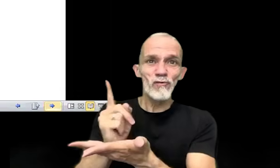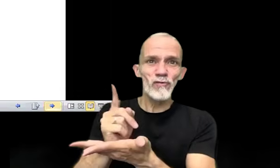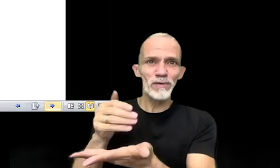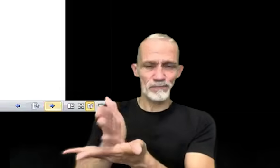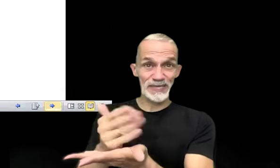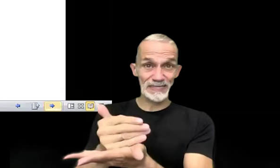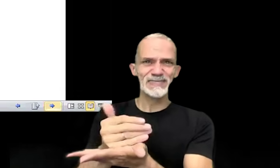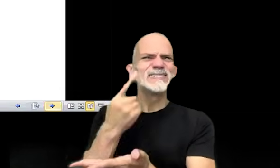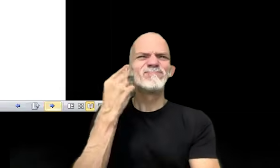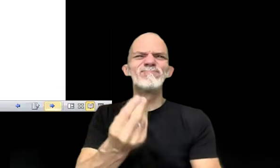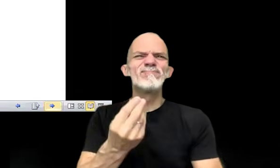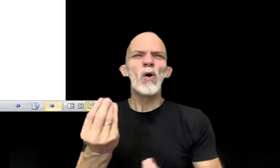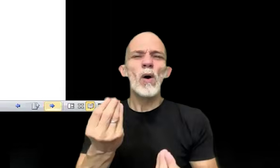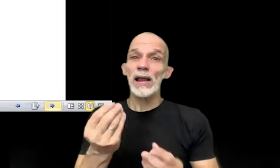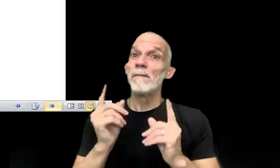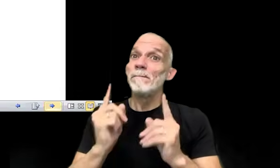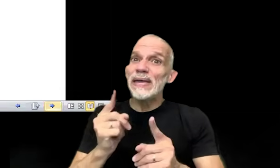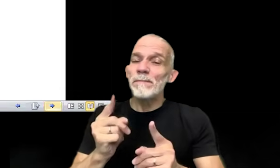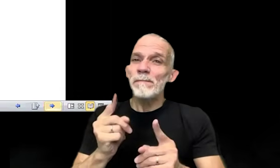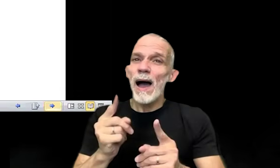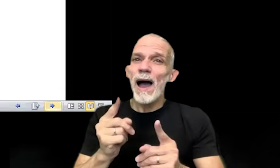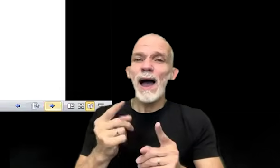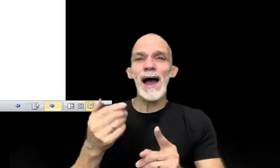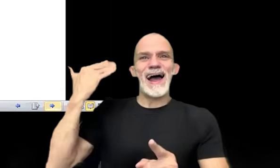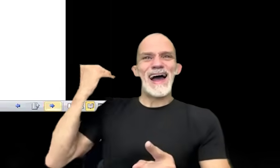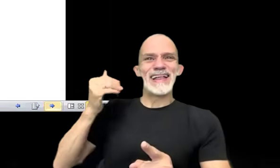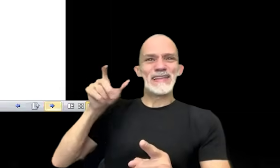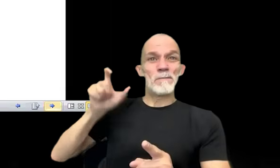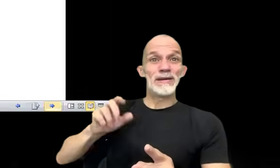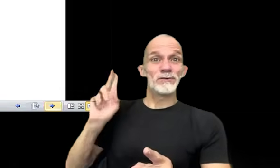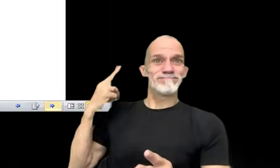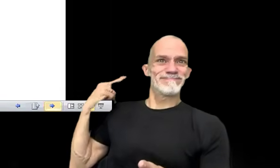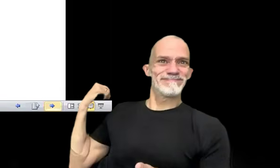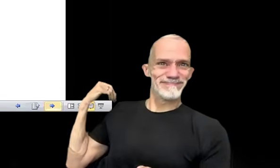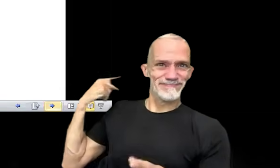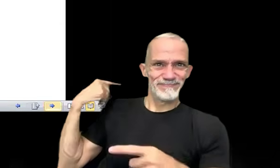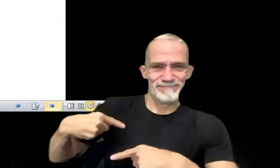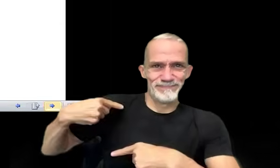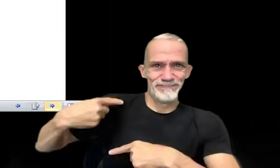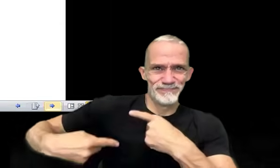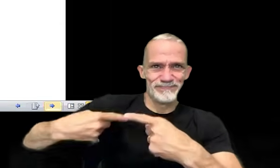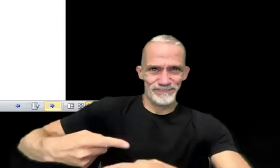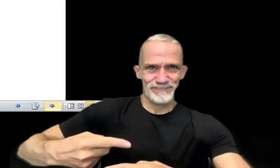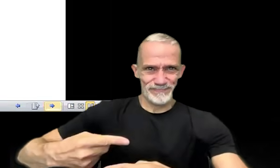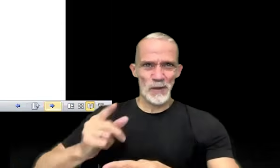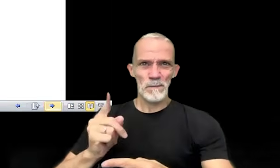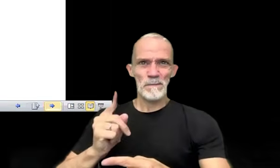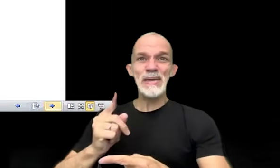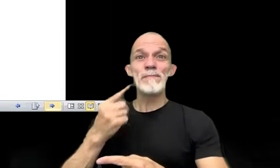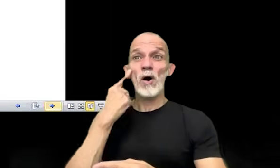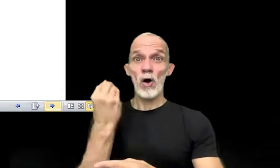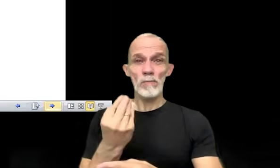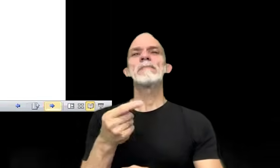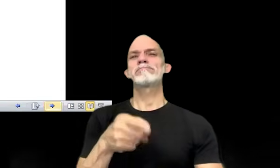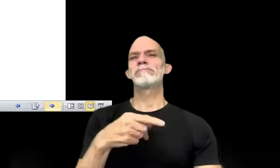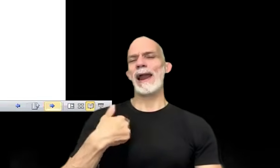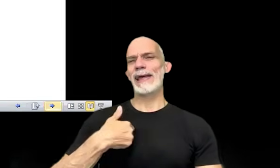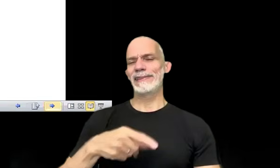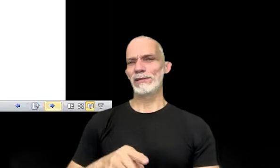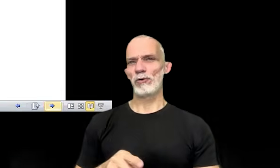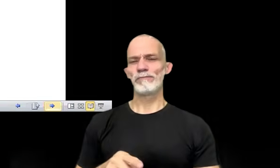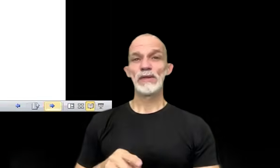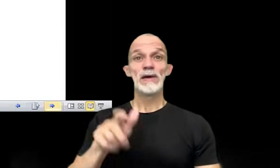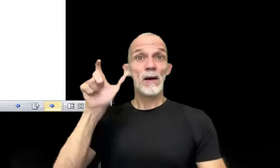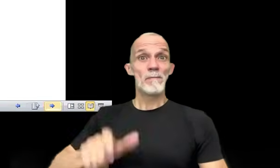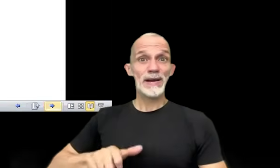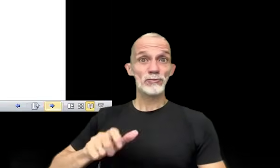va a tener la sucesión indivisa es la misma que ha tenido el causante al momento de su fallecimiento. Si el causante